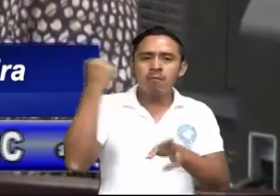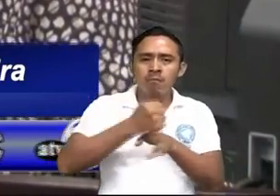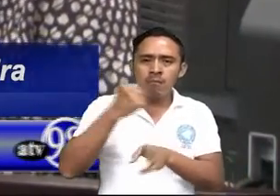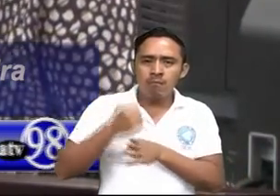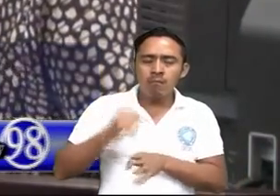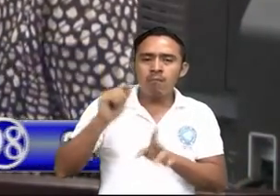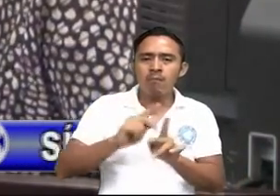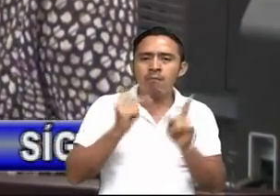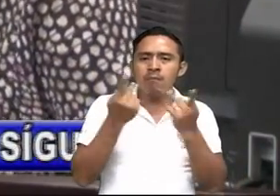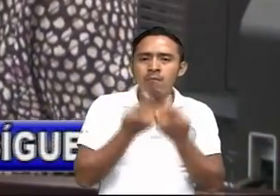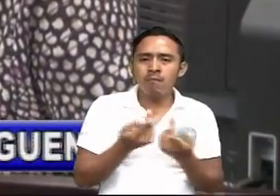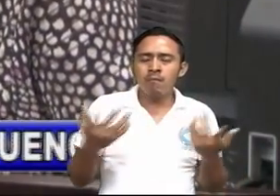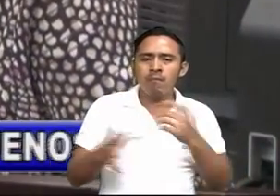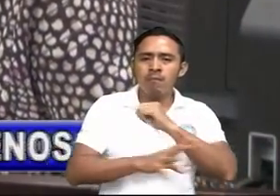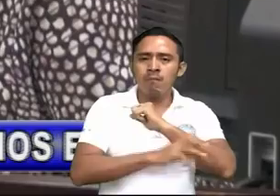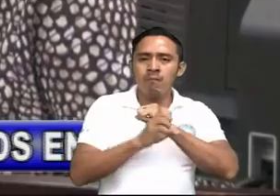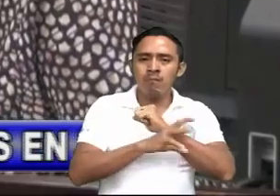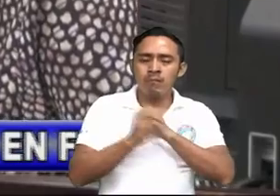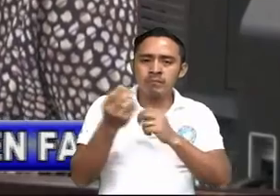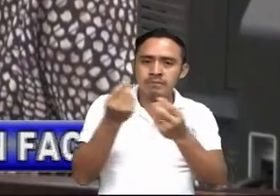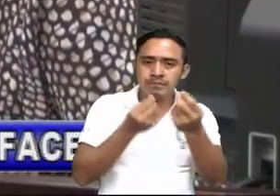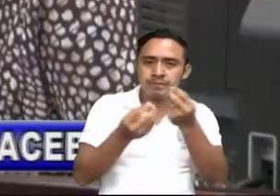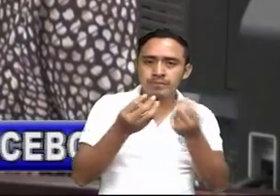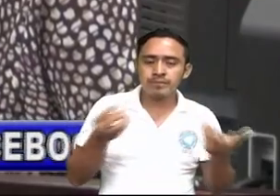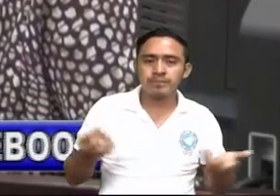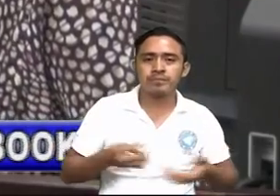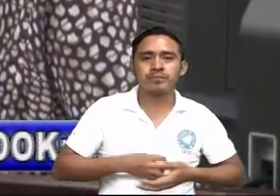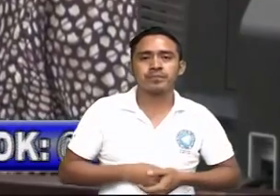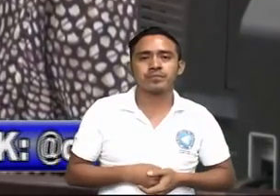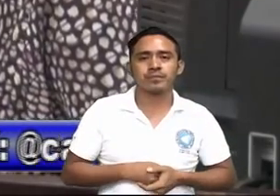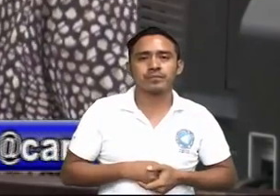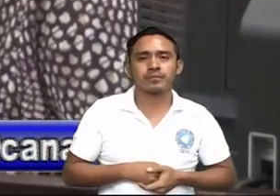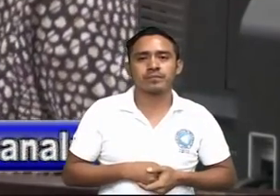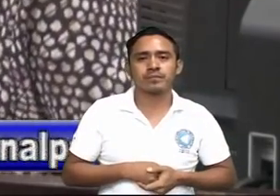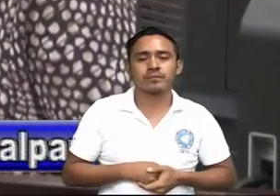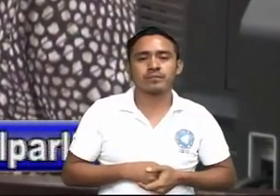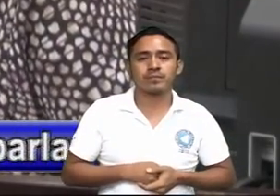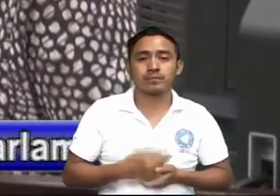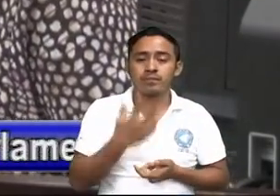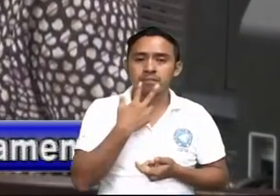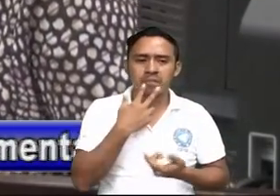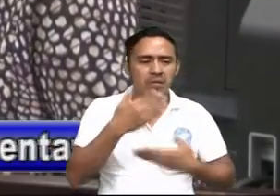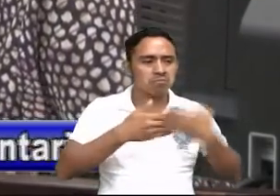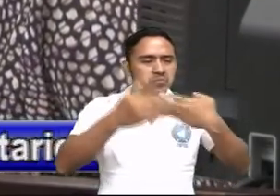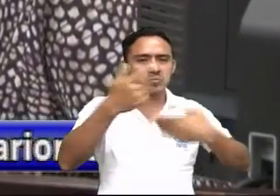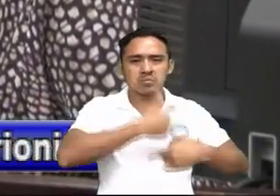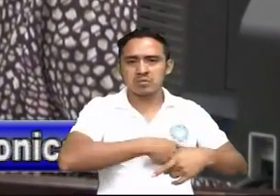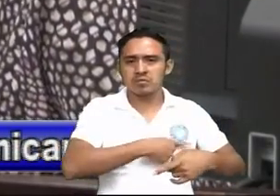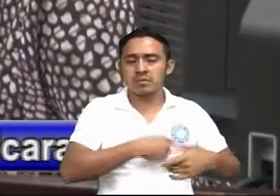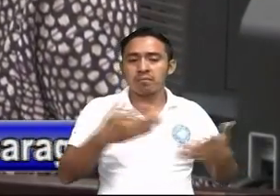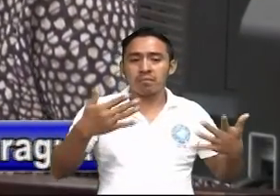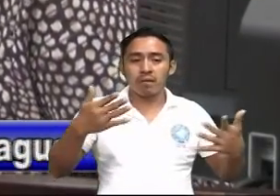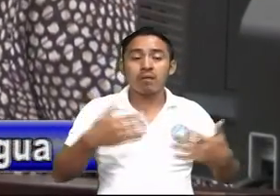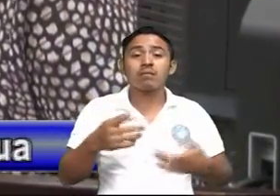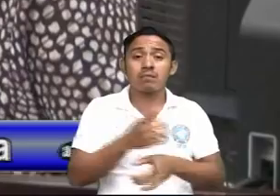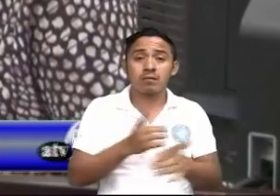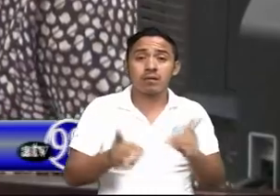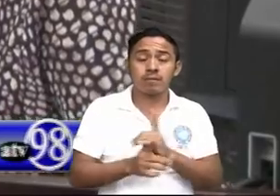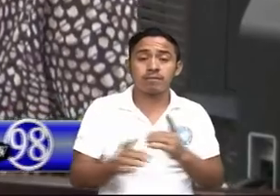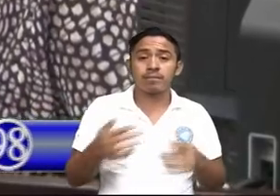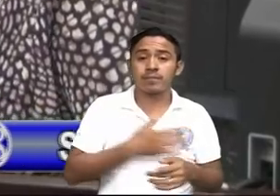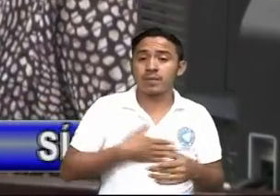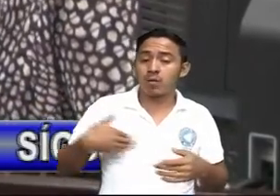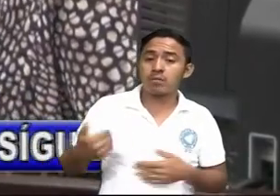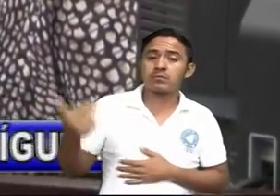este pueblo por robarse el dinero. No construyeron las escuelas porque había que construir la